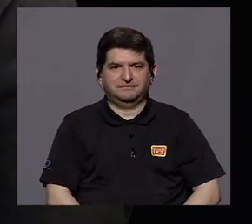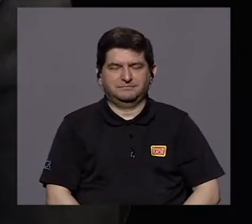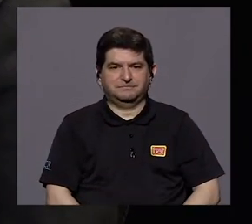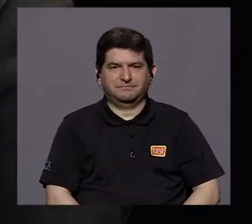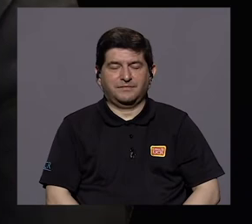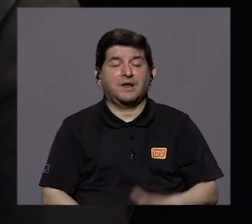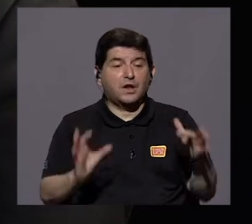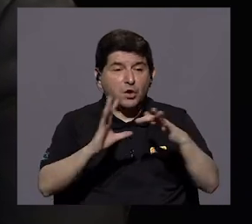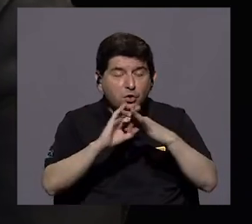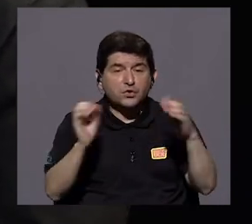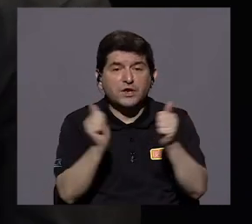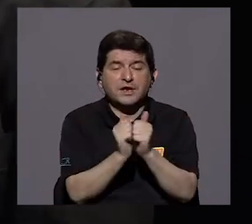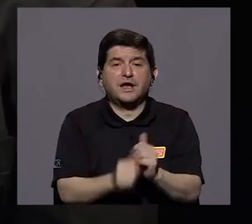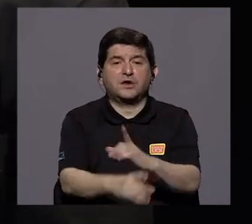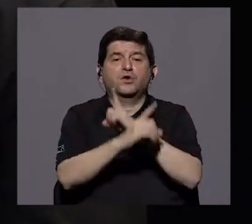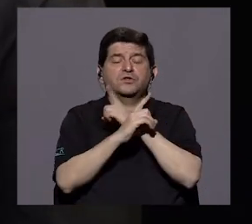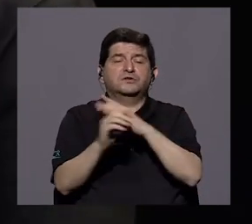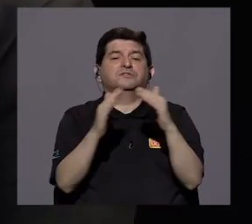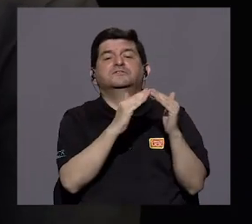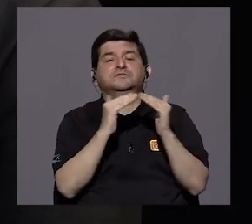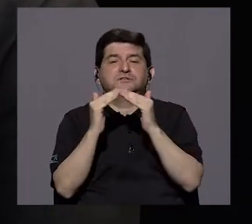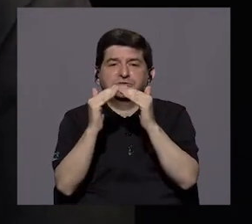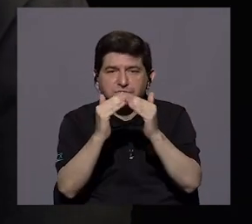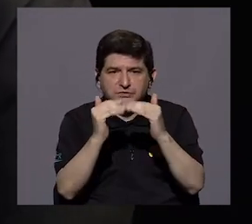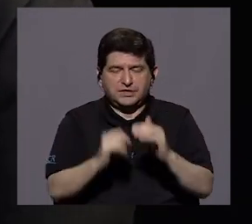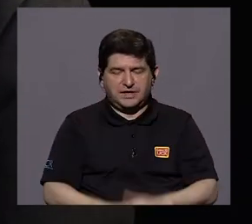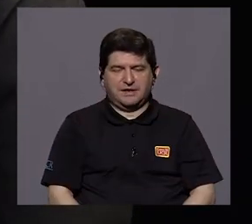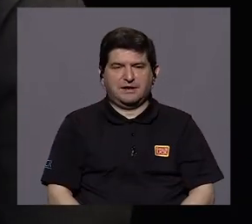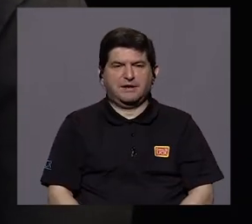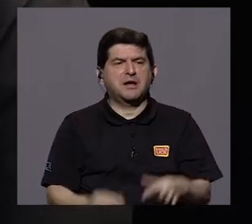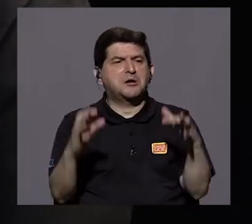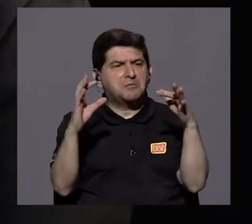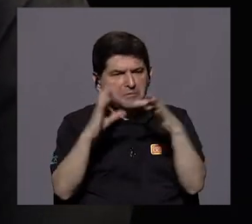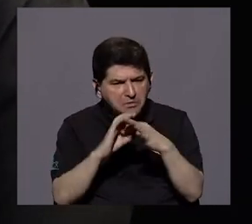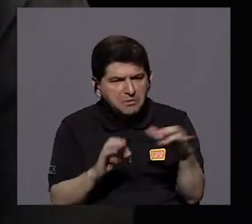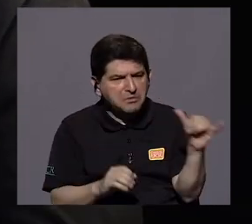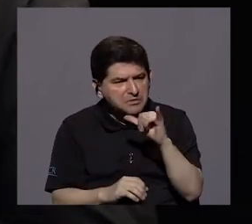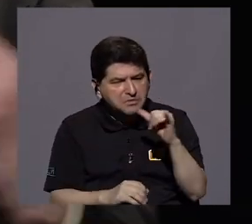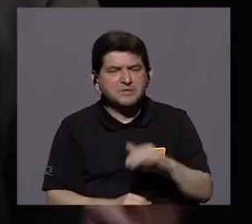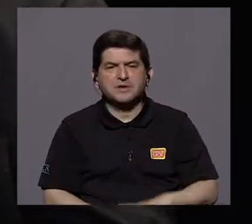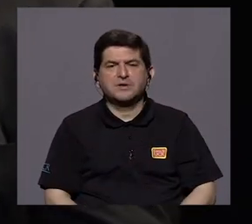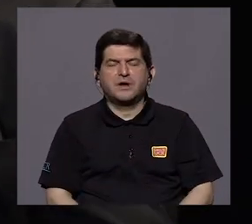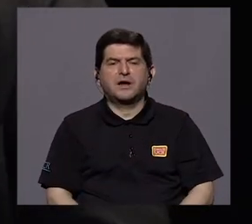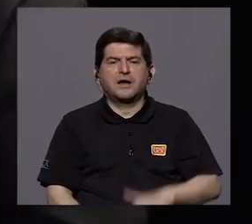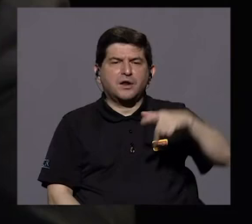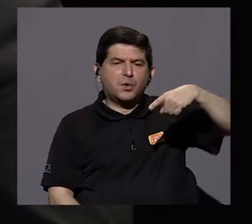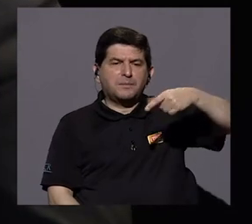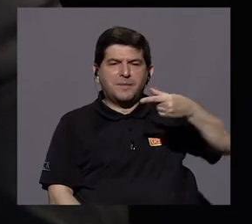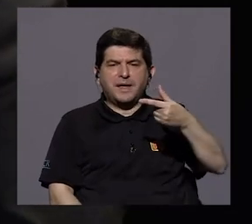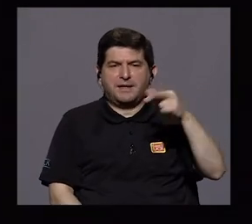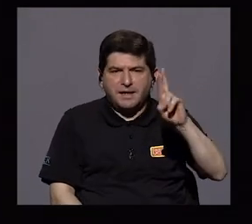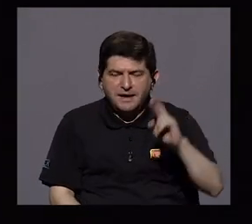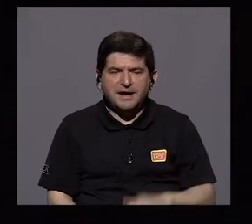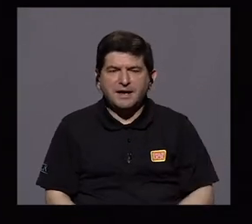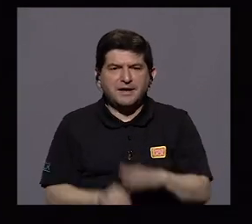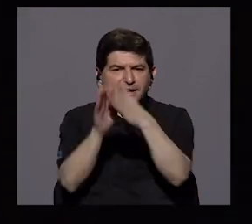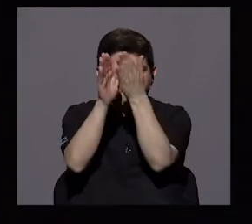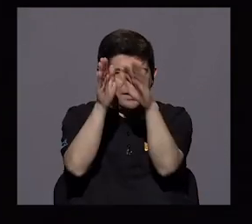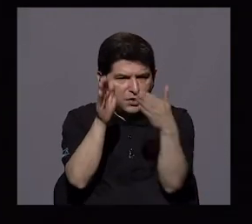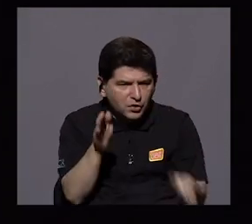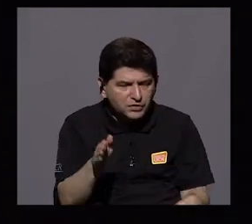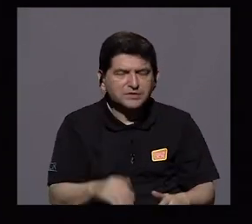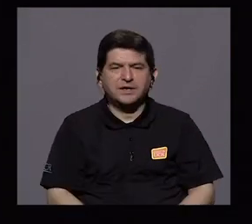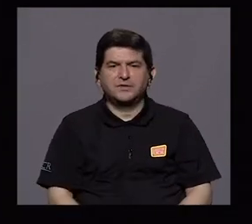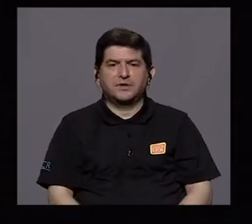Y en eso coordinamos con la Defensoría y los habitantes, coordinamos con Procuraduría, con